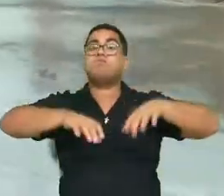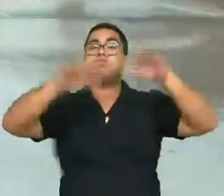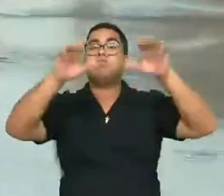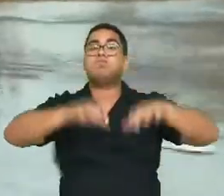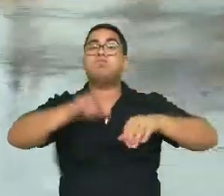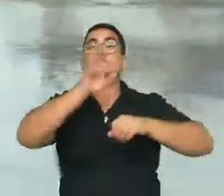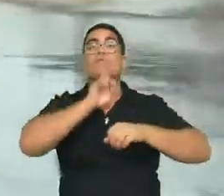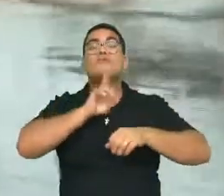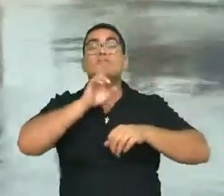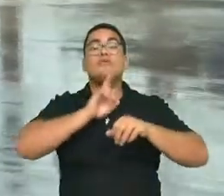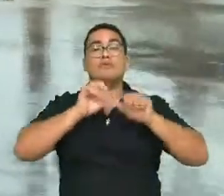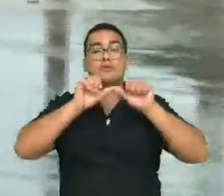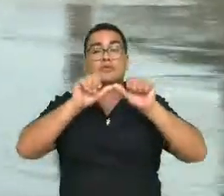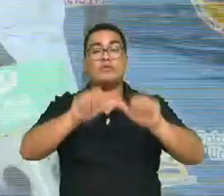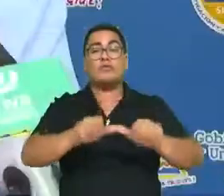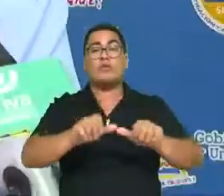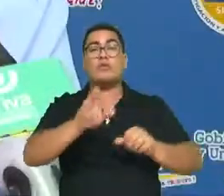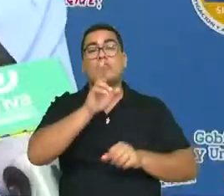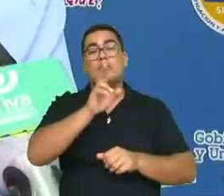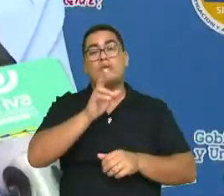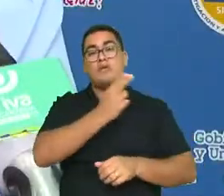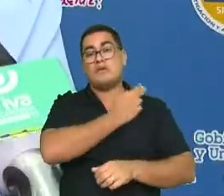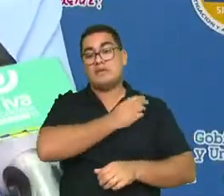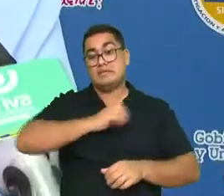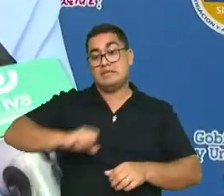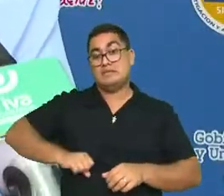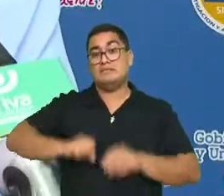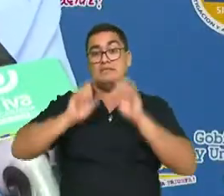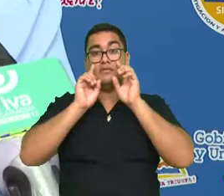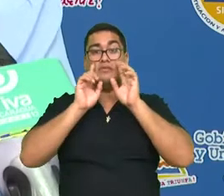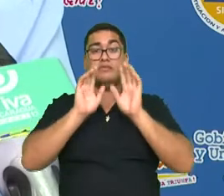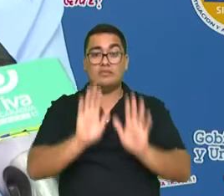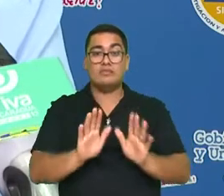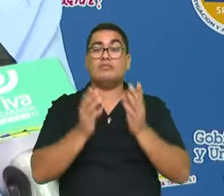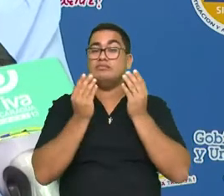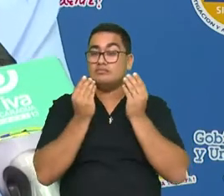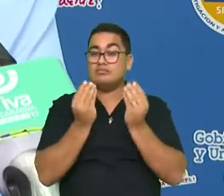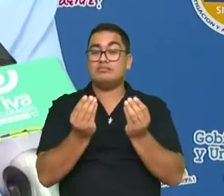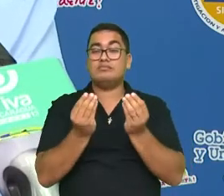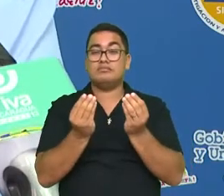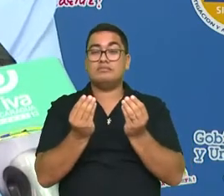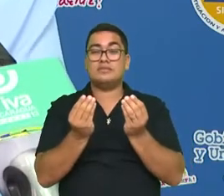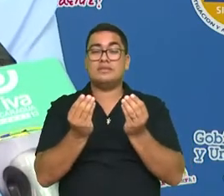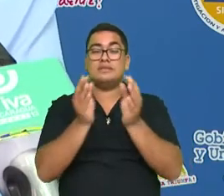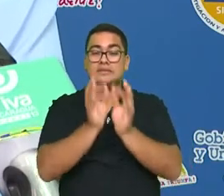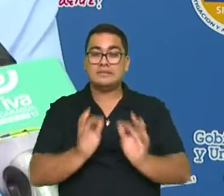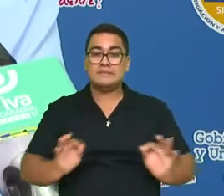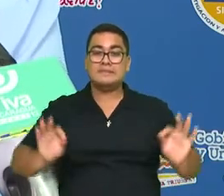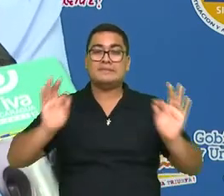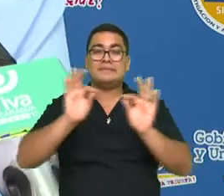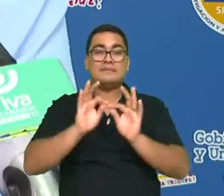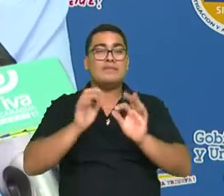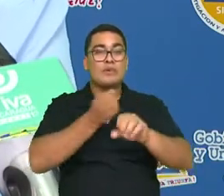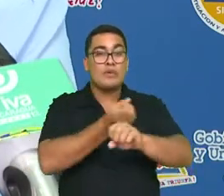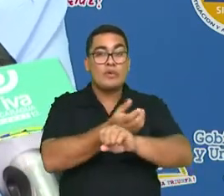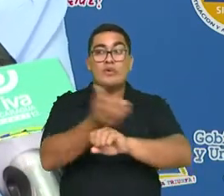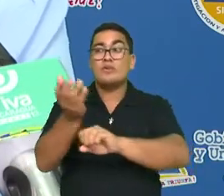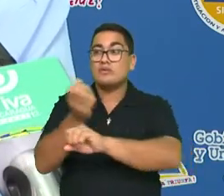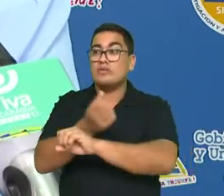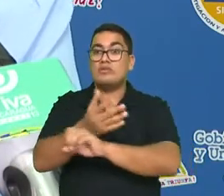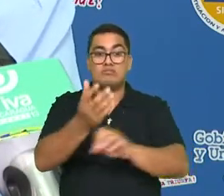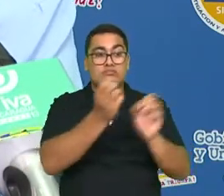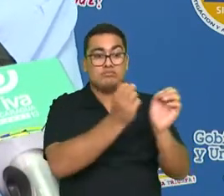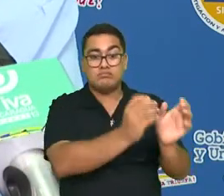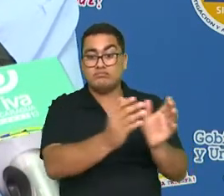El Salvador, y por tanto tenemos que ser muy prudente, hay que seguir estrictamente las recomendaciones, las